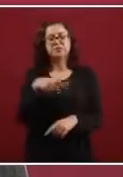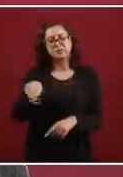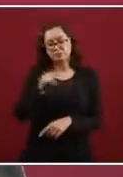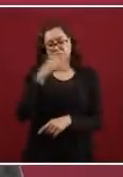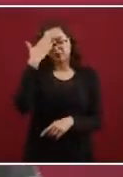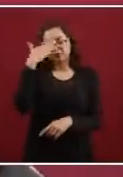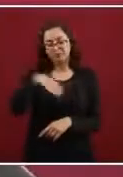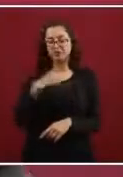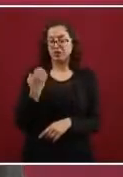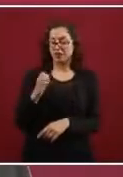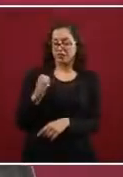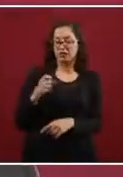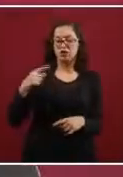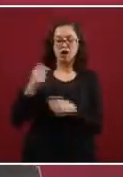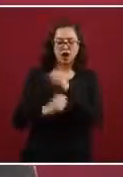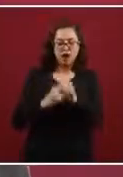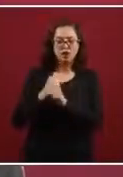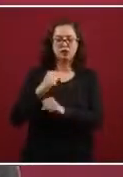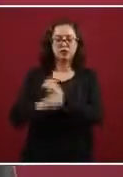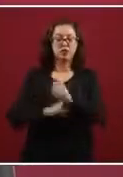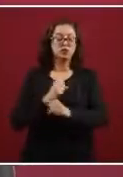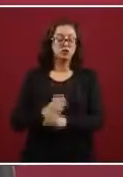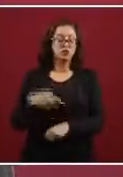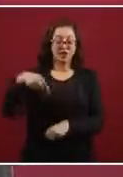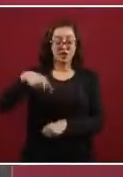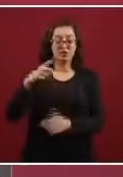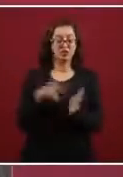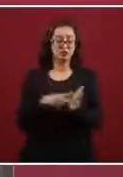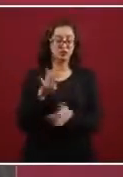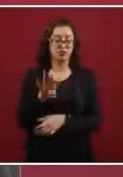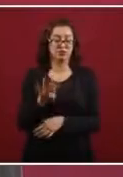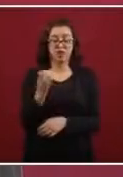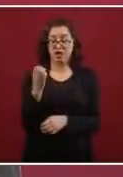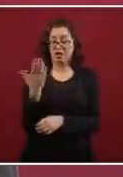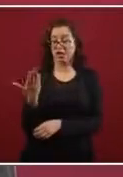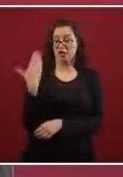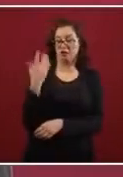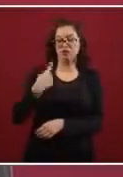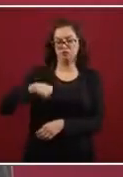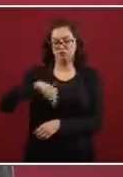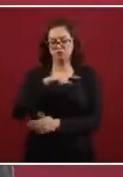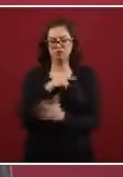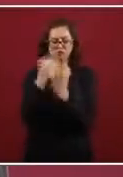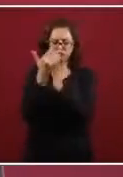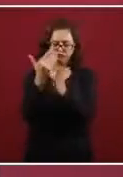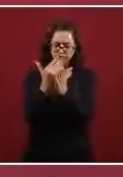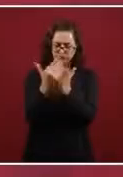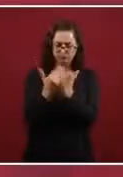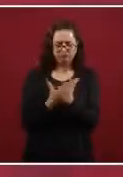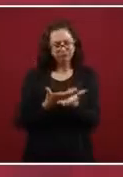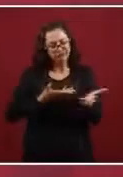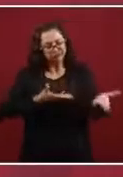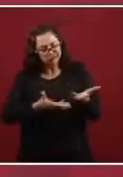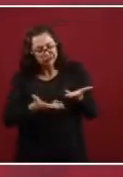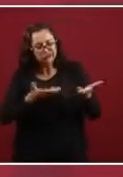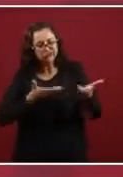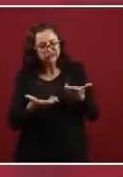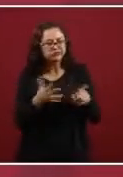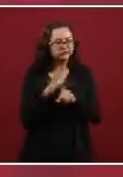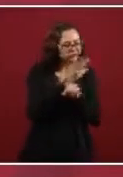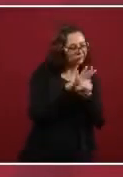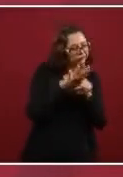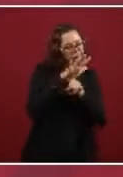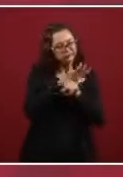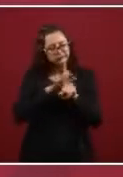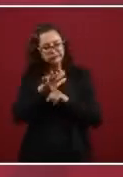año, la de este año, en enero pasado, delineamos una amplia estrategia de cabildeo que ha